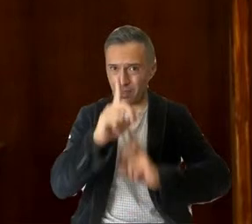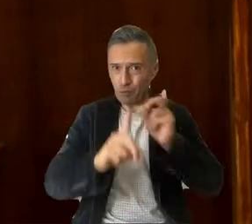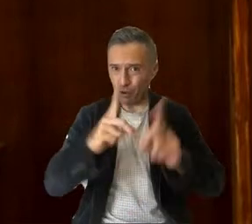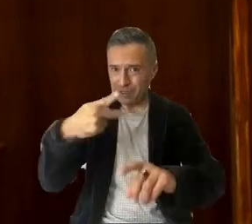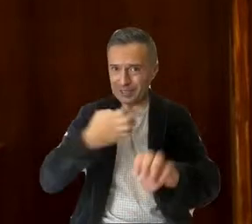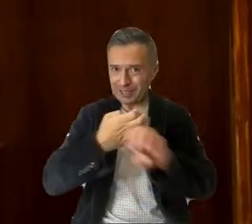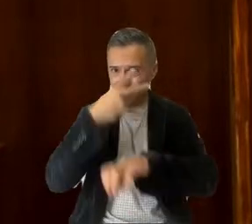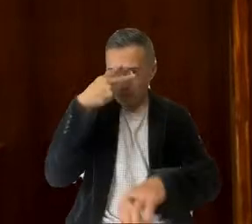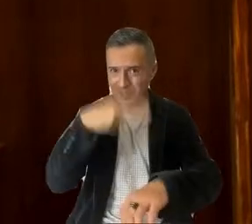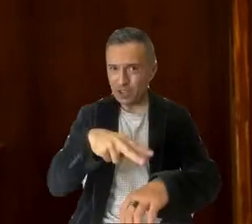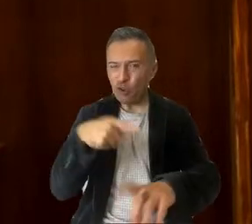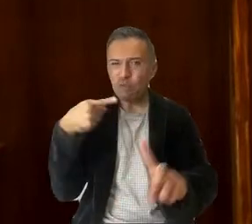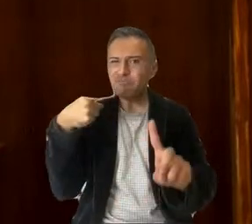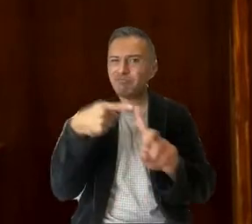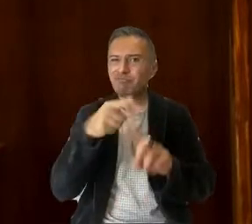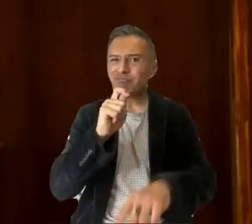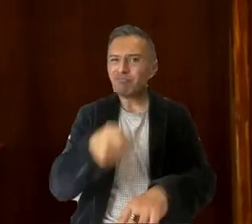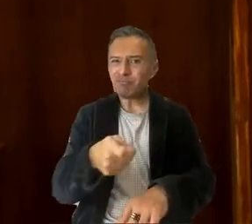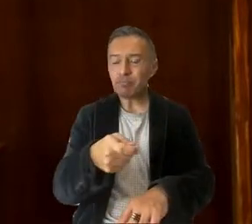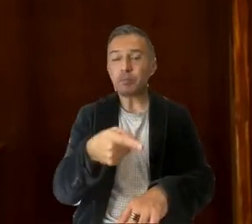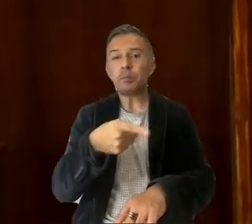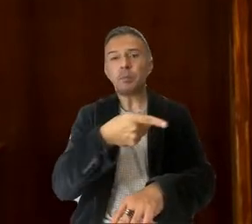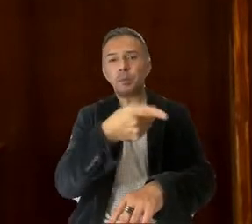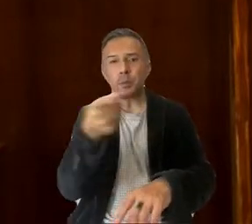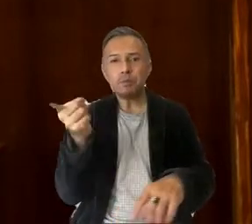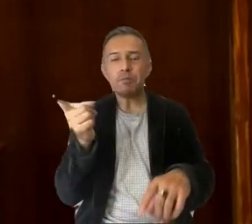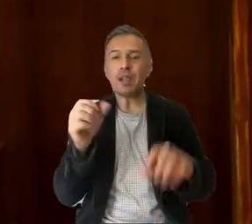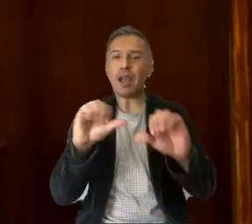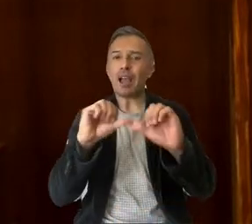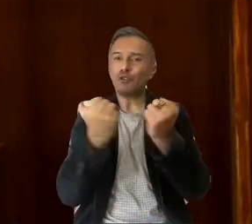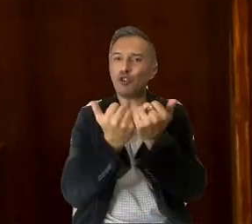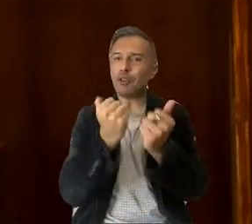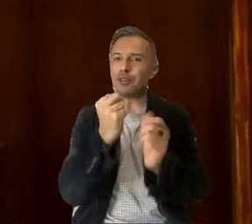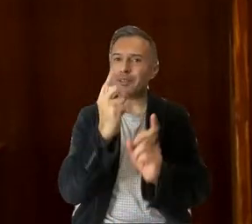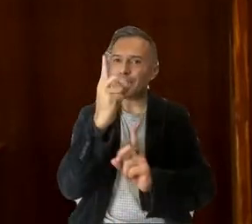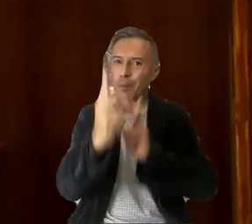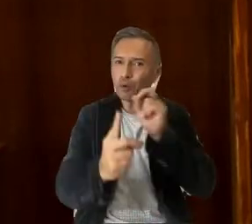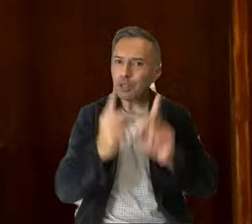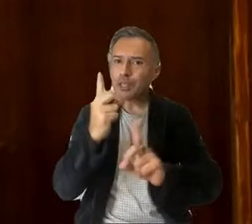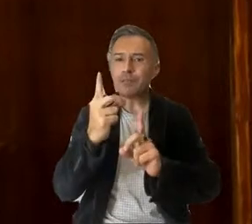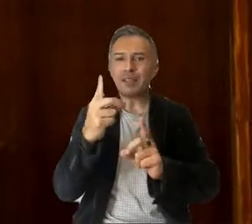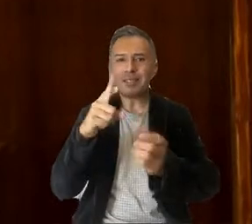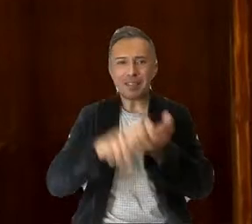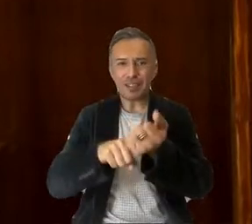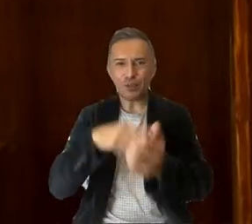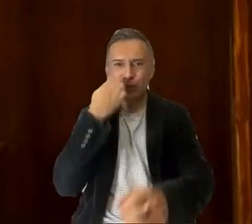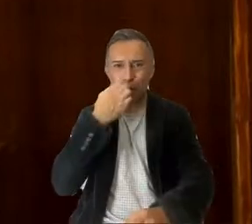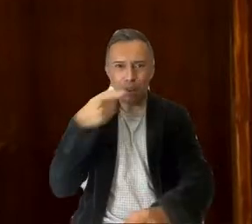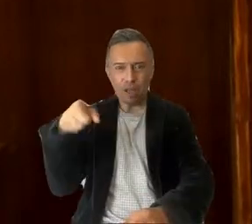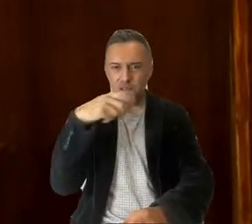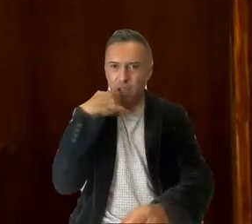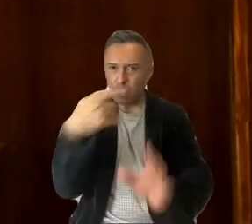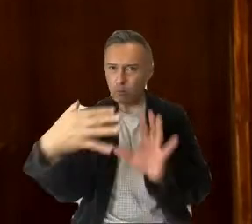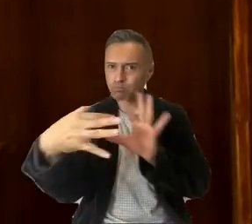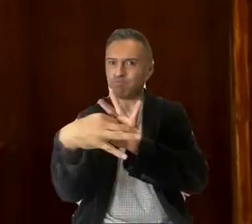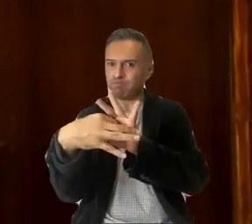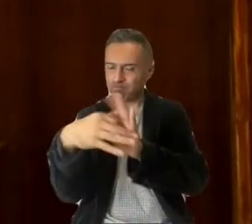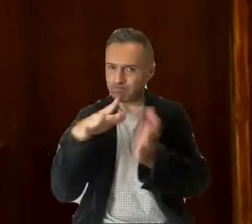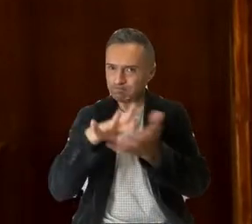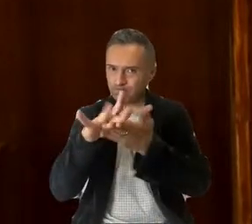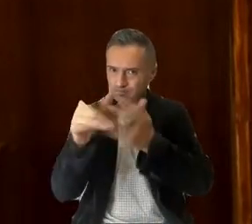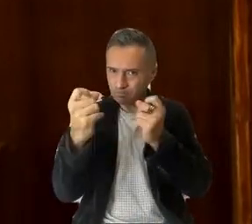México, buscamos el reconocimiento de las asociaciones deportivas escolares, así como de la